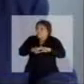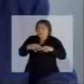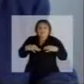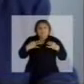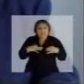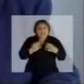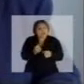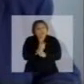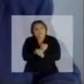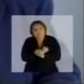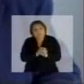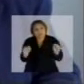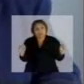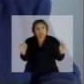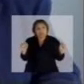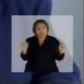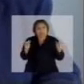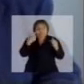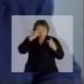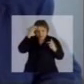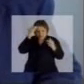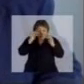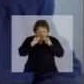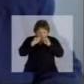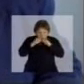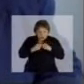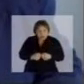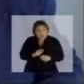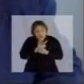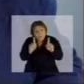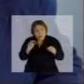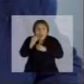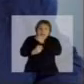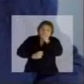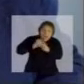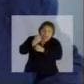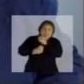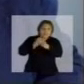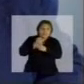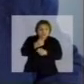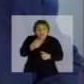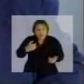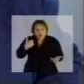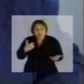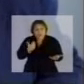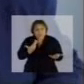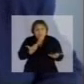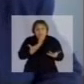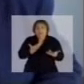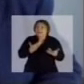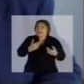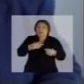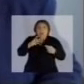No podemos Inutilizar Tantos años De vida Joven Inútilmente